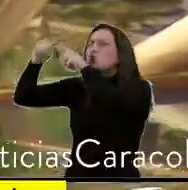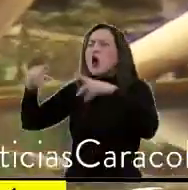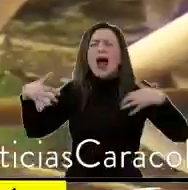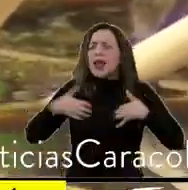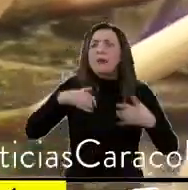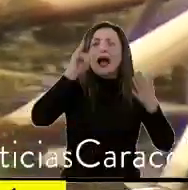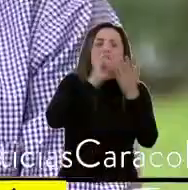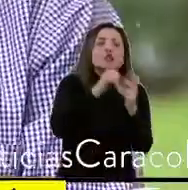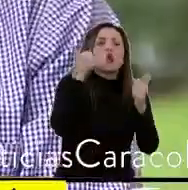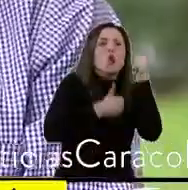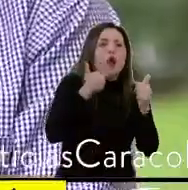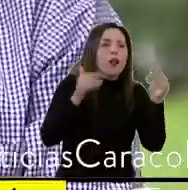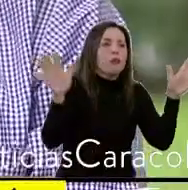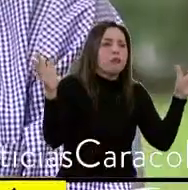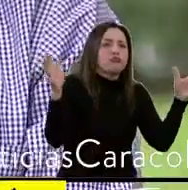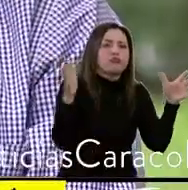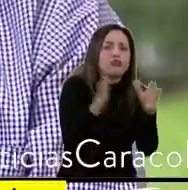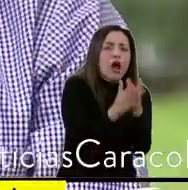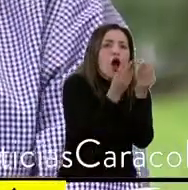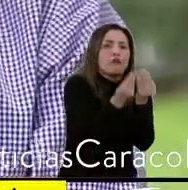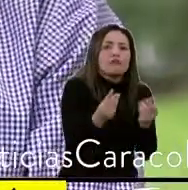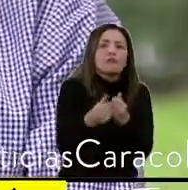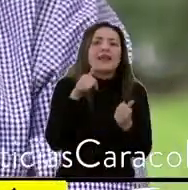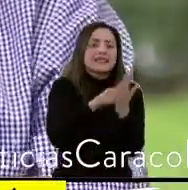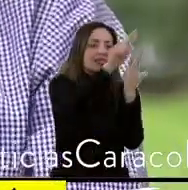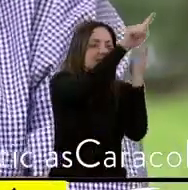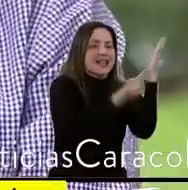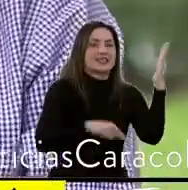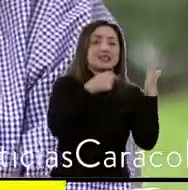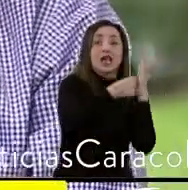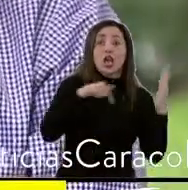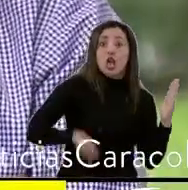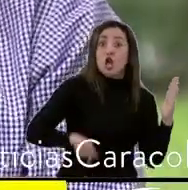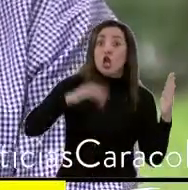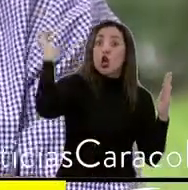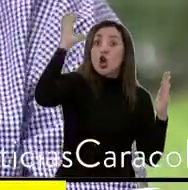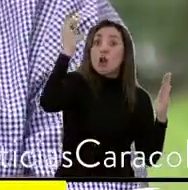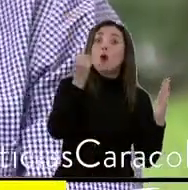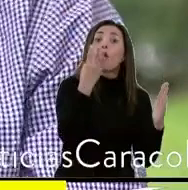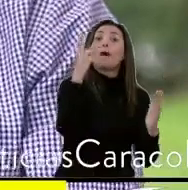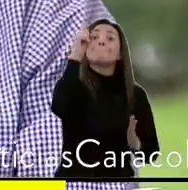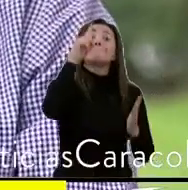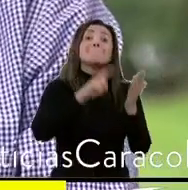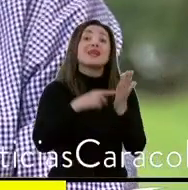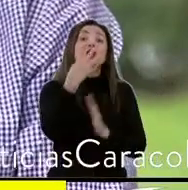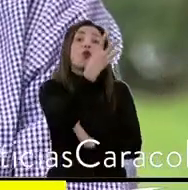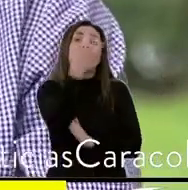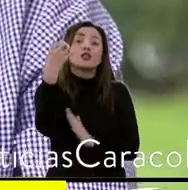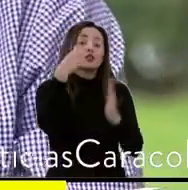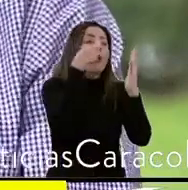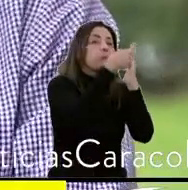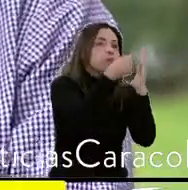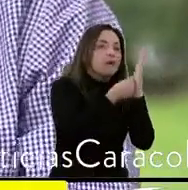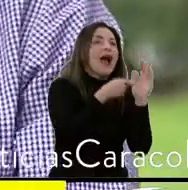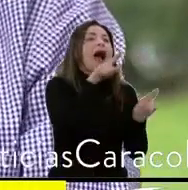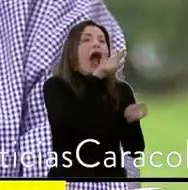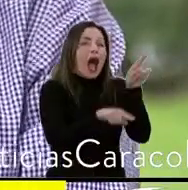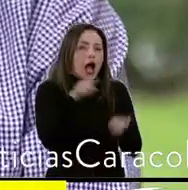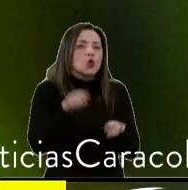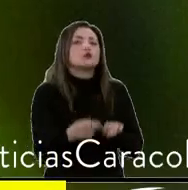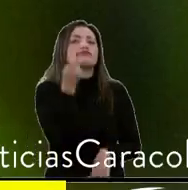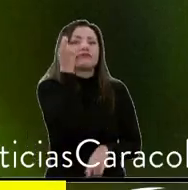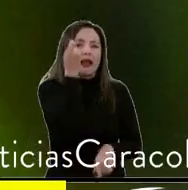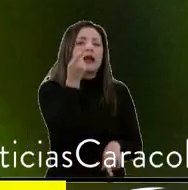A nivel global, según lista roja de especies amenazadas, para Colombia tenemos 1.460 especies en alguna categoría de amenaza. Eso es un número pues,